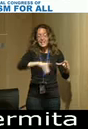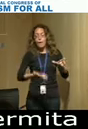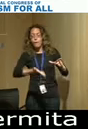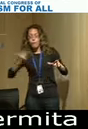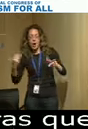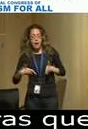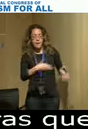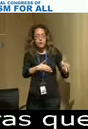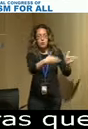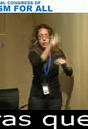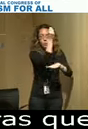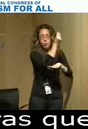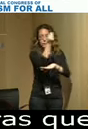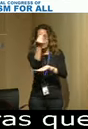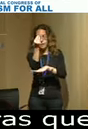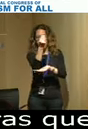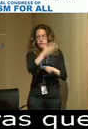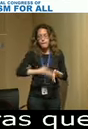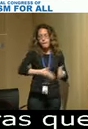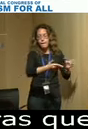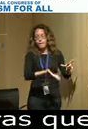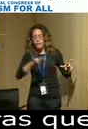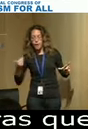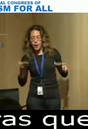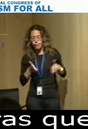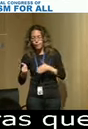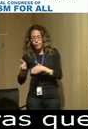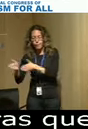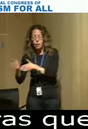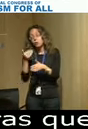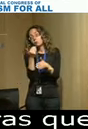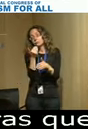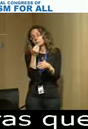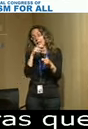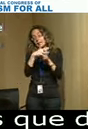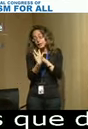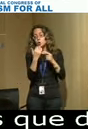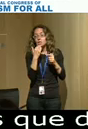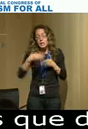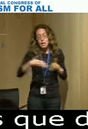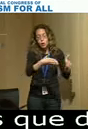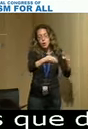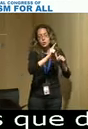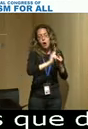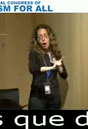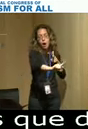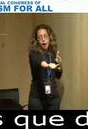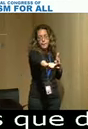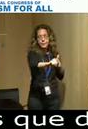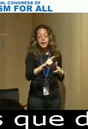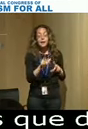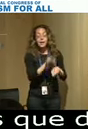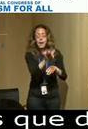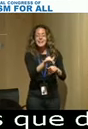recorrido monumental, aunque en el caso de que los recorridos sean muy largos y que estén dotados, o sea, que estén cerca